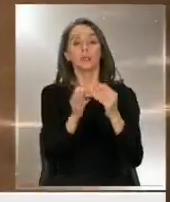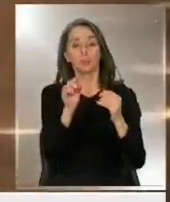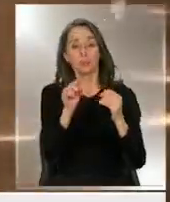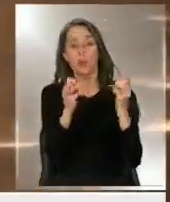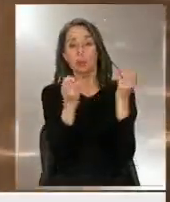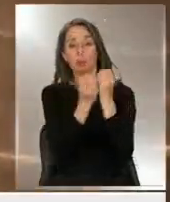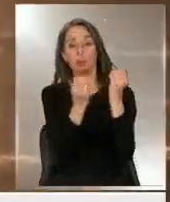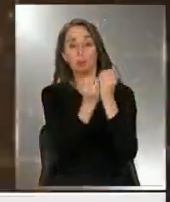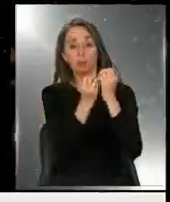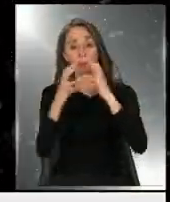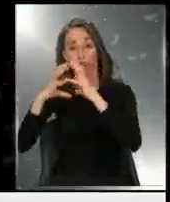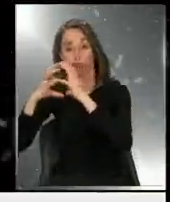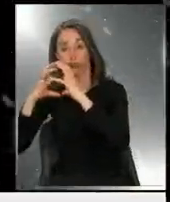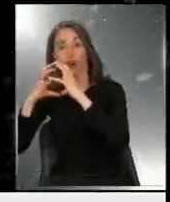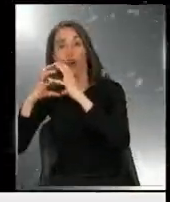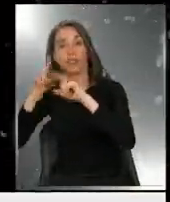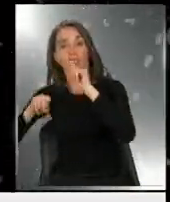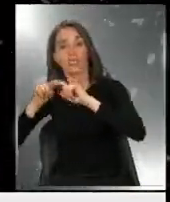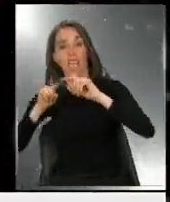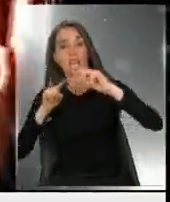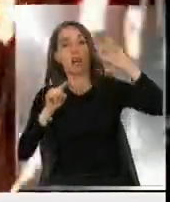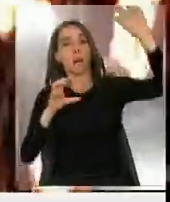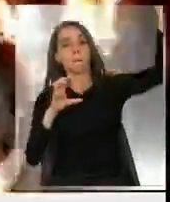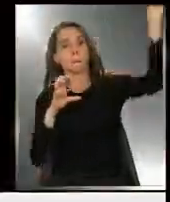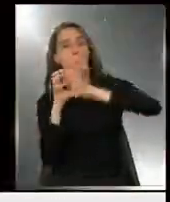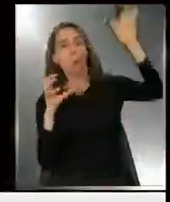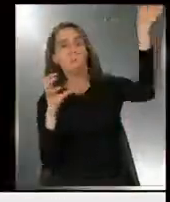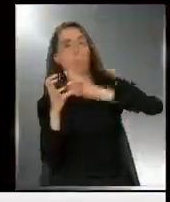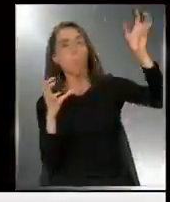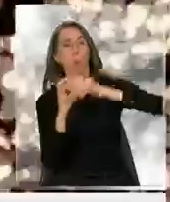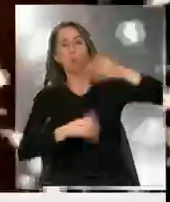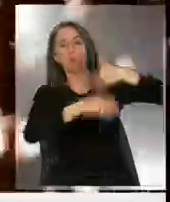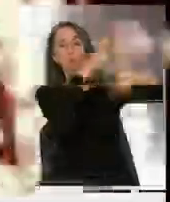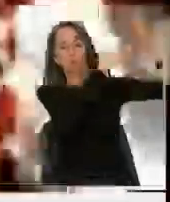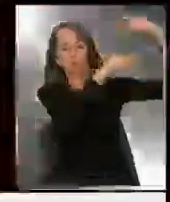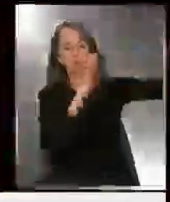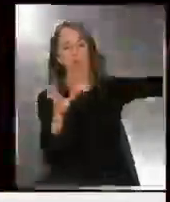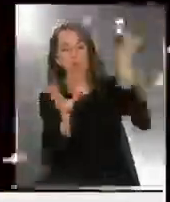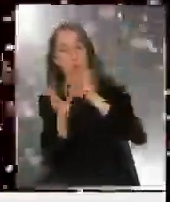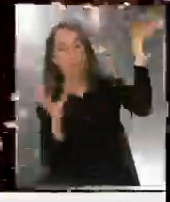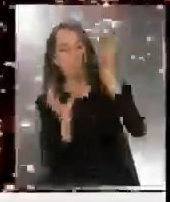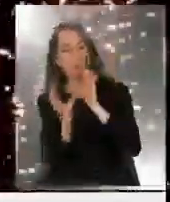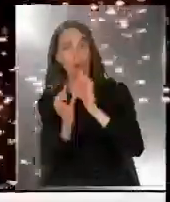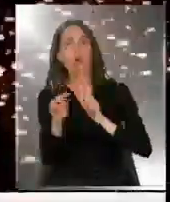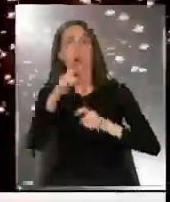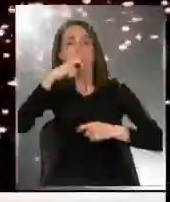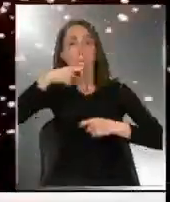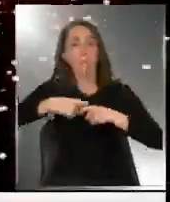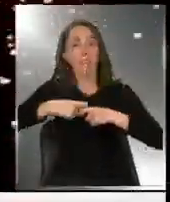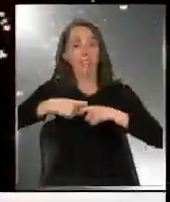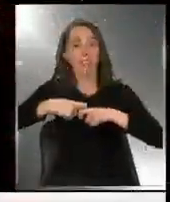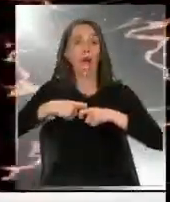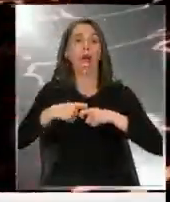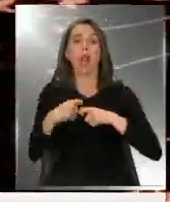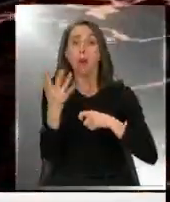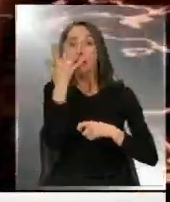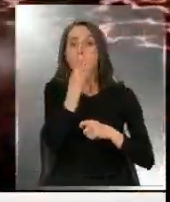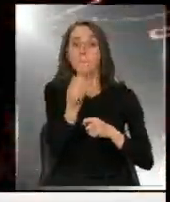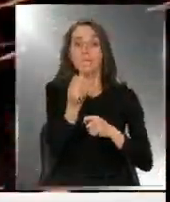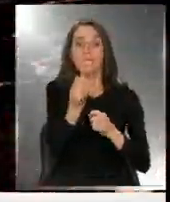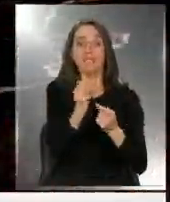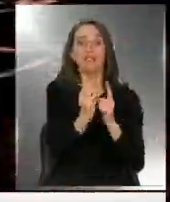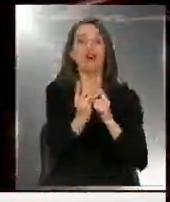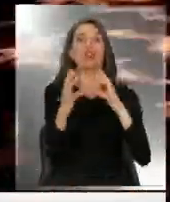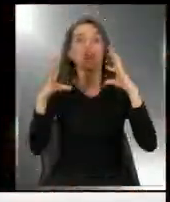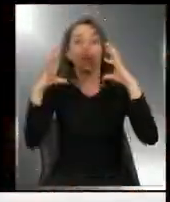de un montón de meteoasteroides que golpearon nuestro planeta. ¿Por qué? Porque cuando se formó, todo lo que era metal precioso se fue